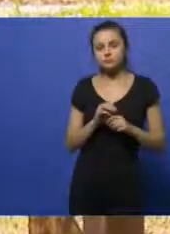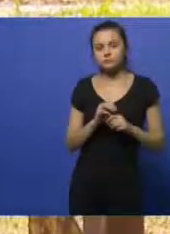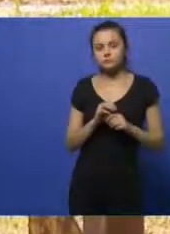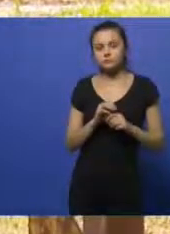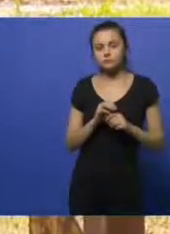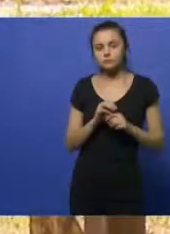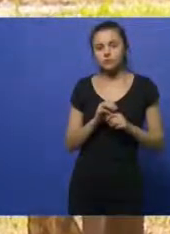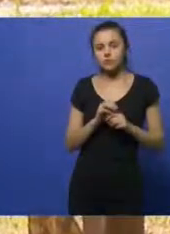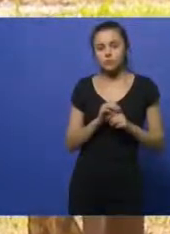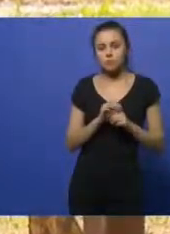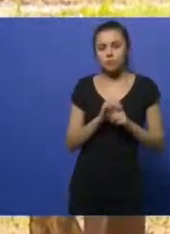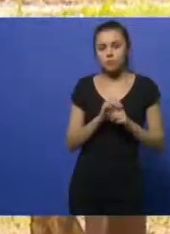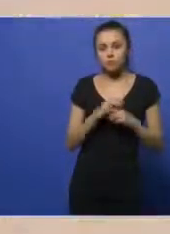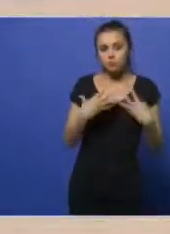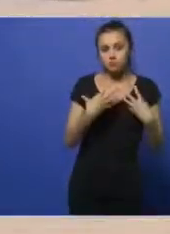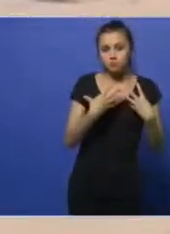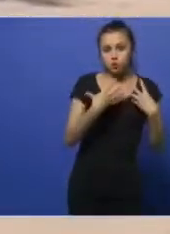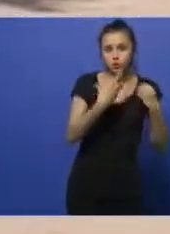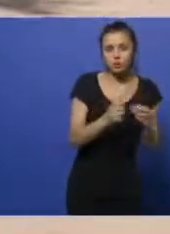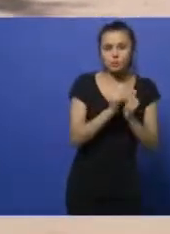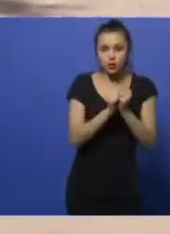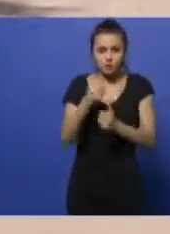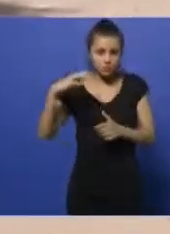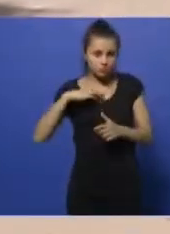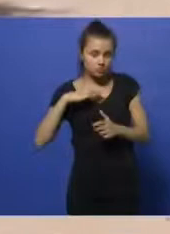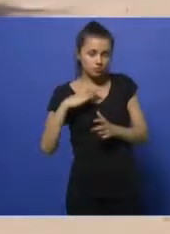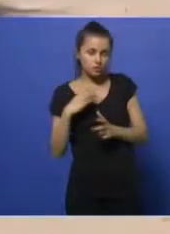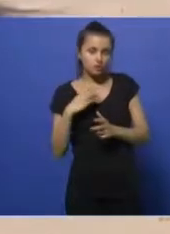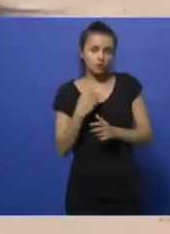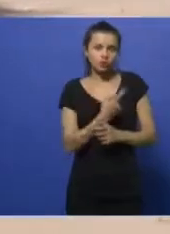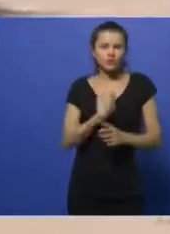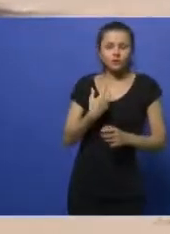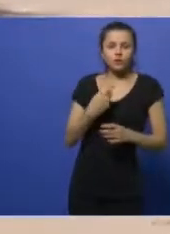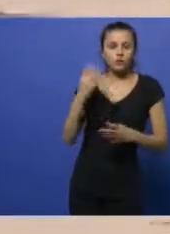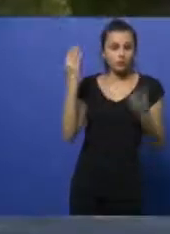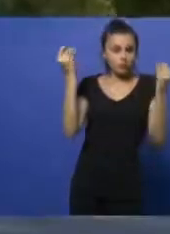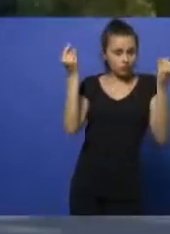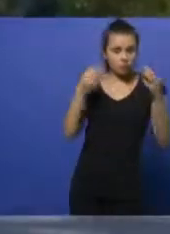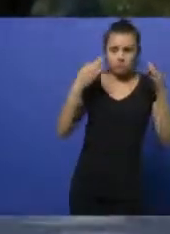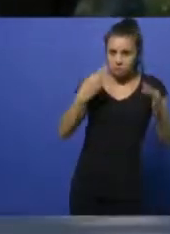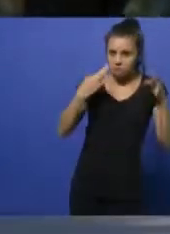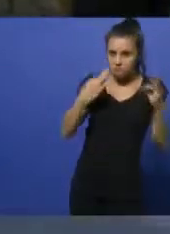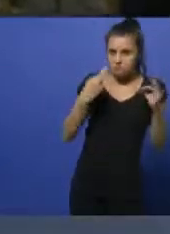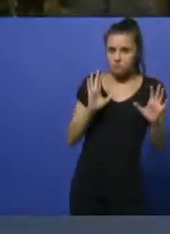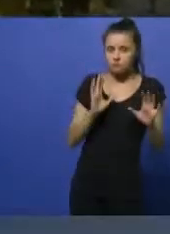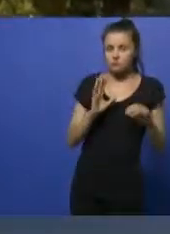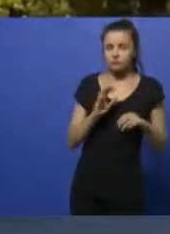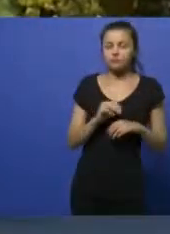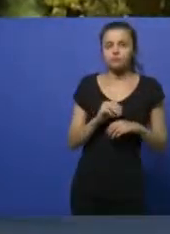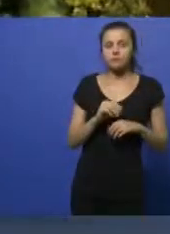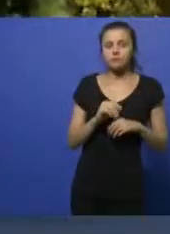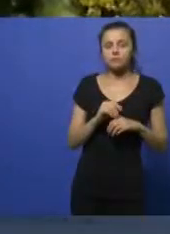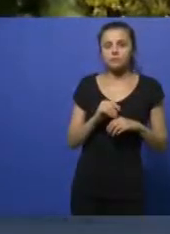abastecidos por empresas privadas, pero lo nuestro es de muy buena calidad, pero no tenemos una